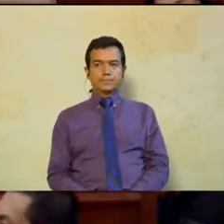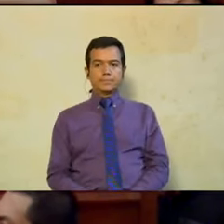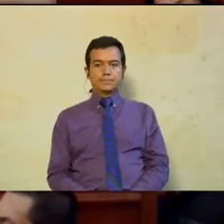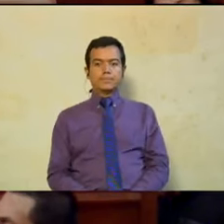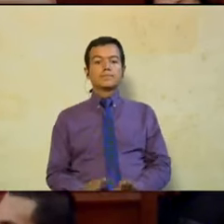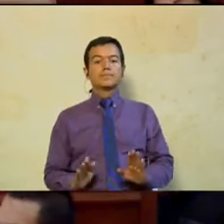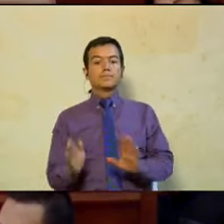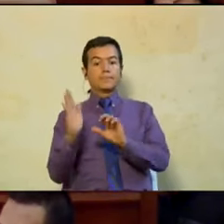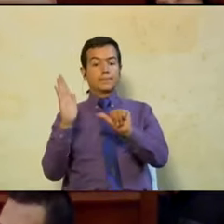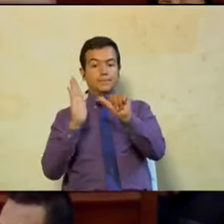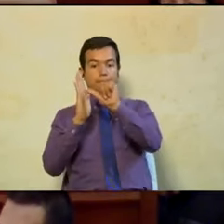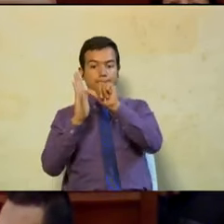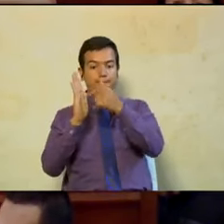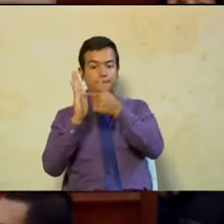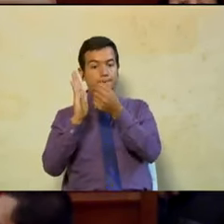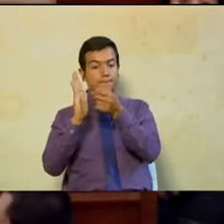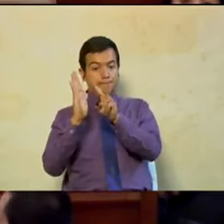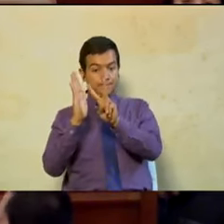para el artículo